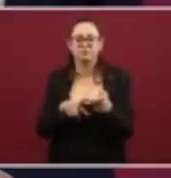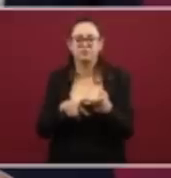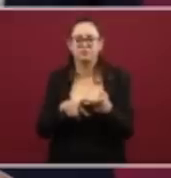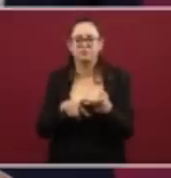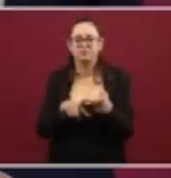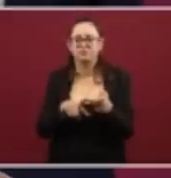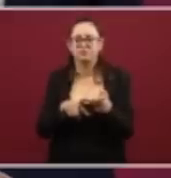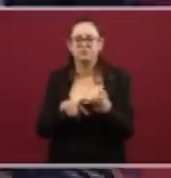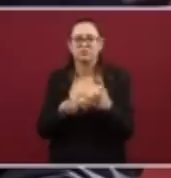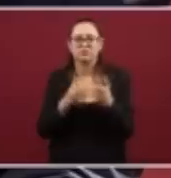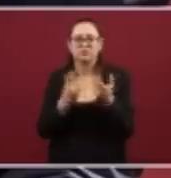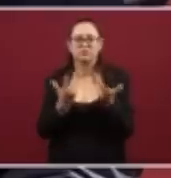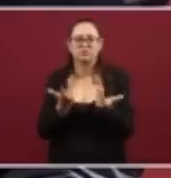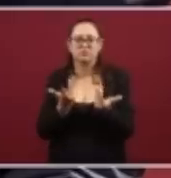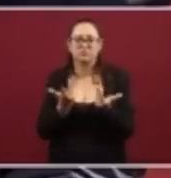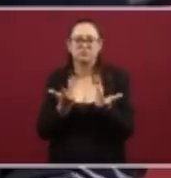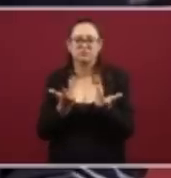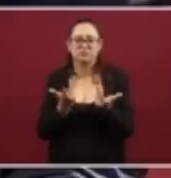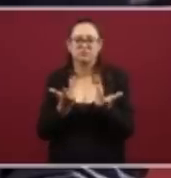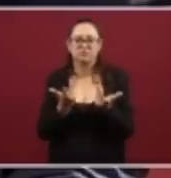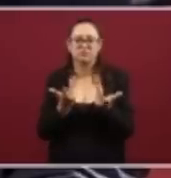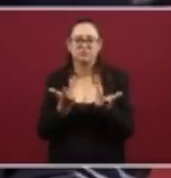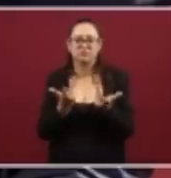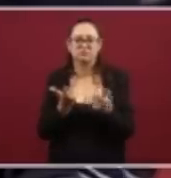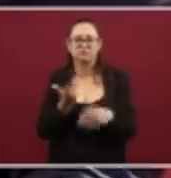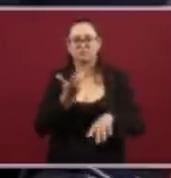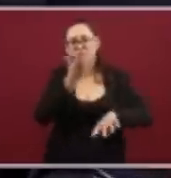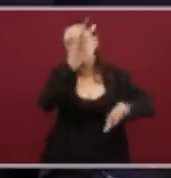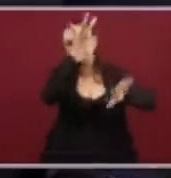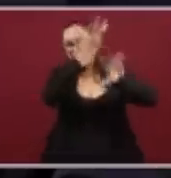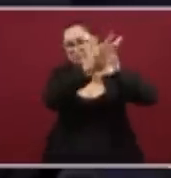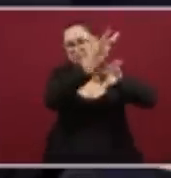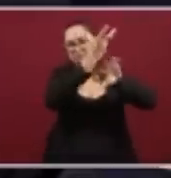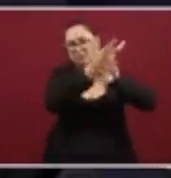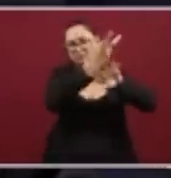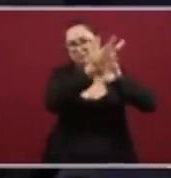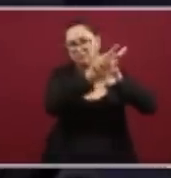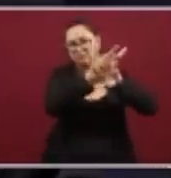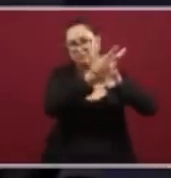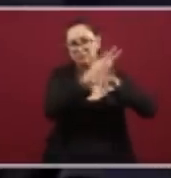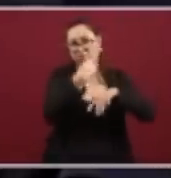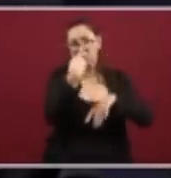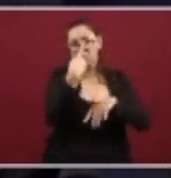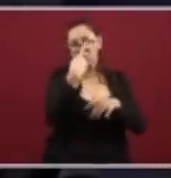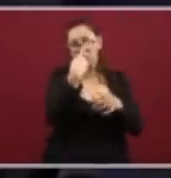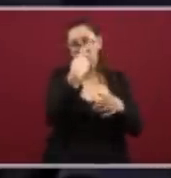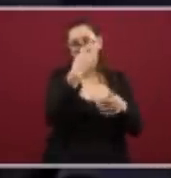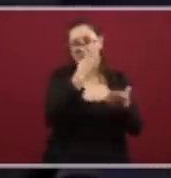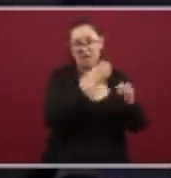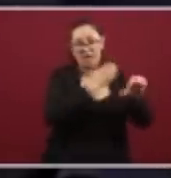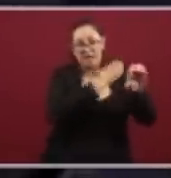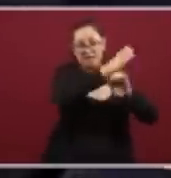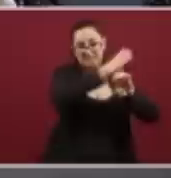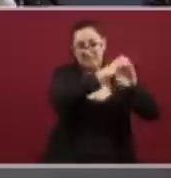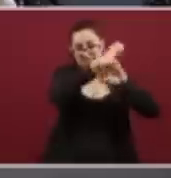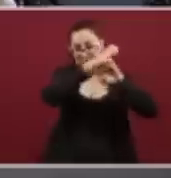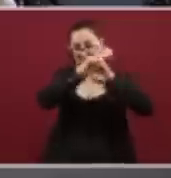muchos estados de la unión americana este están